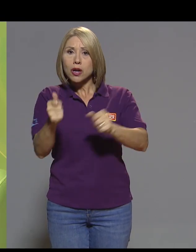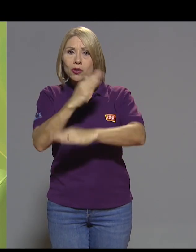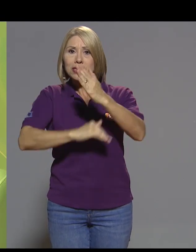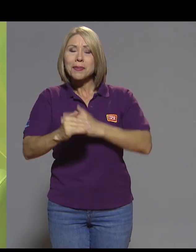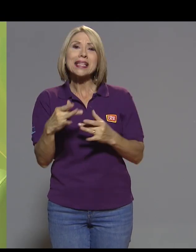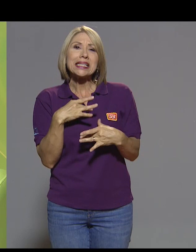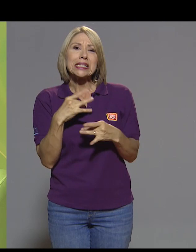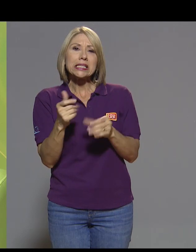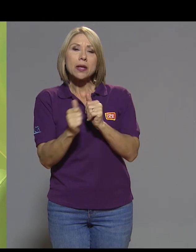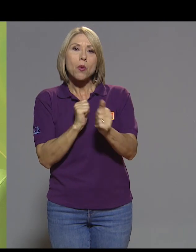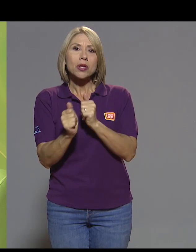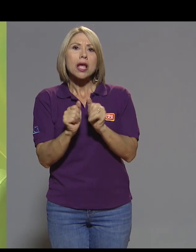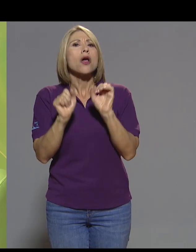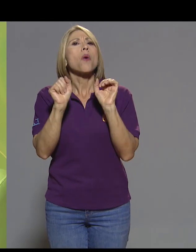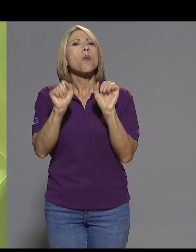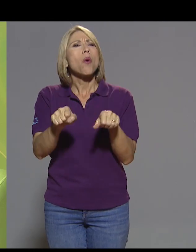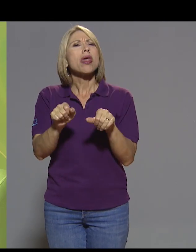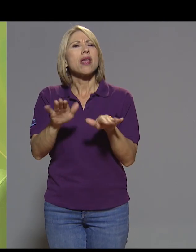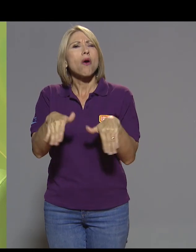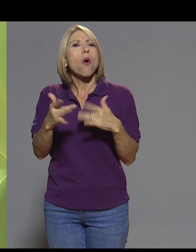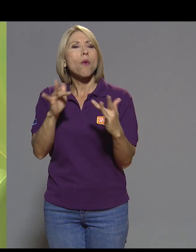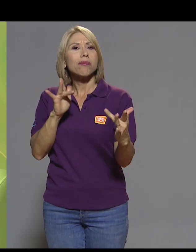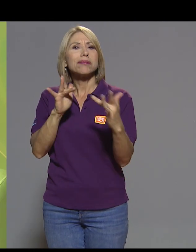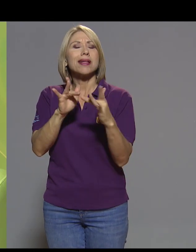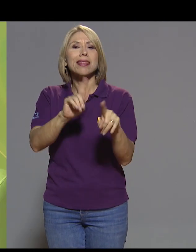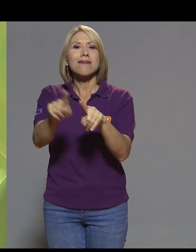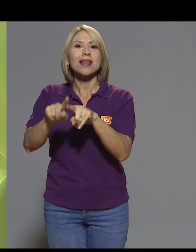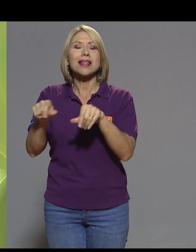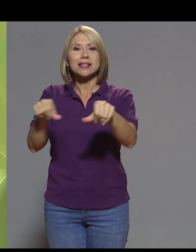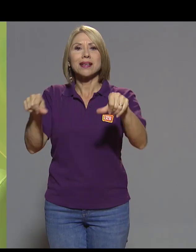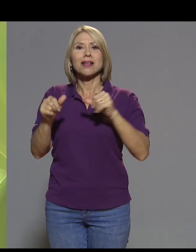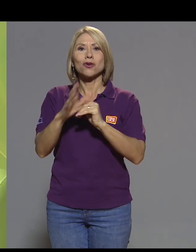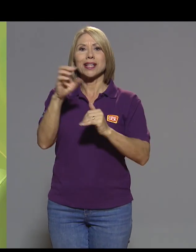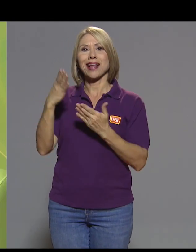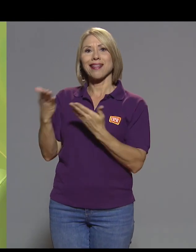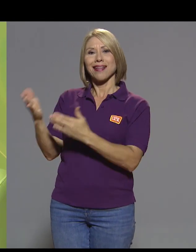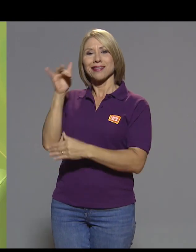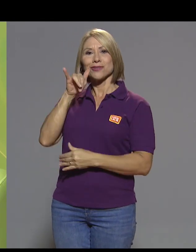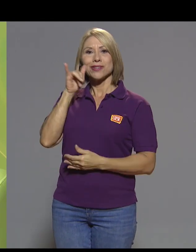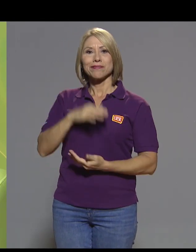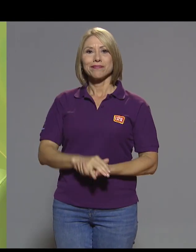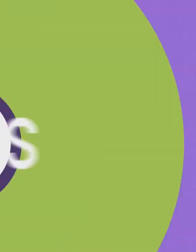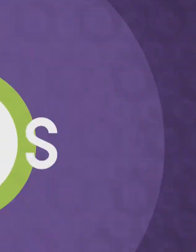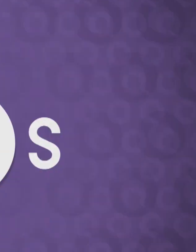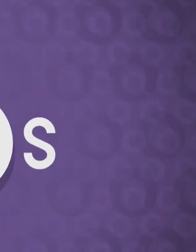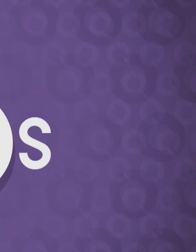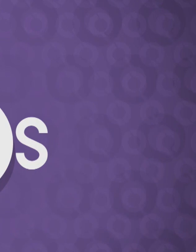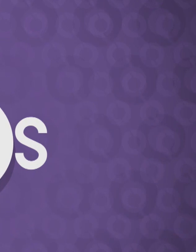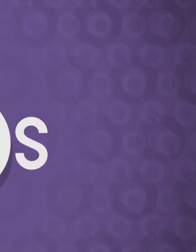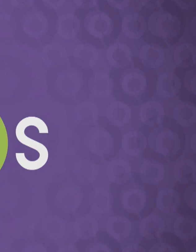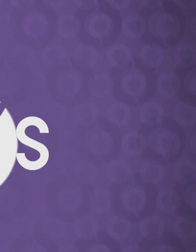practicar deporte cómo puede acercarse a las diferentes disciplinas que se practican en costa rica delante jury